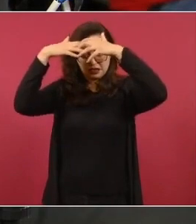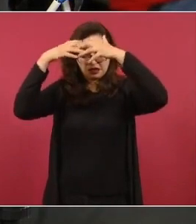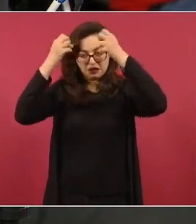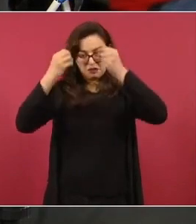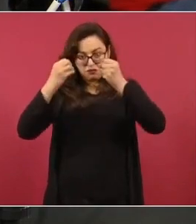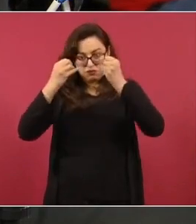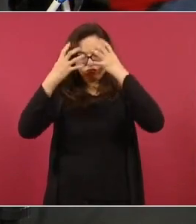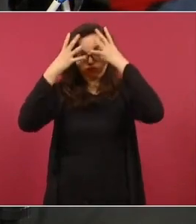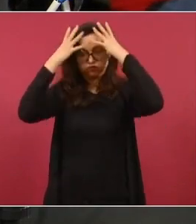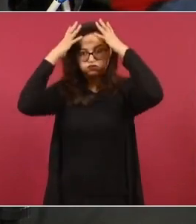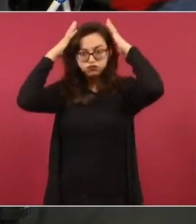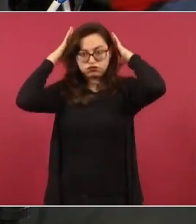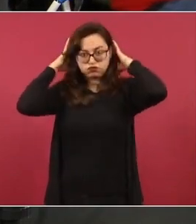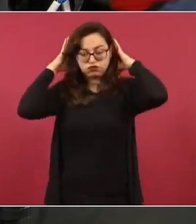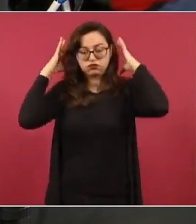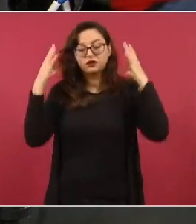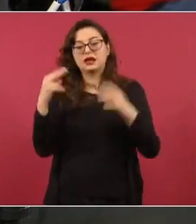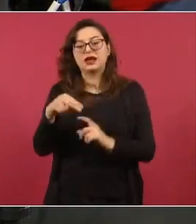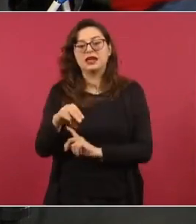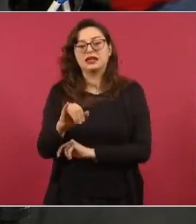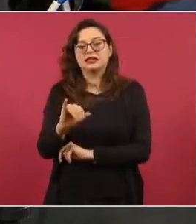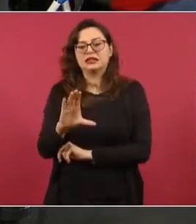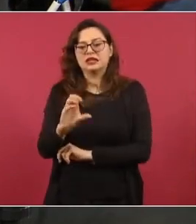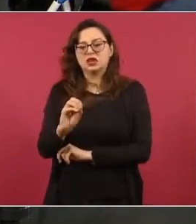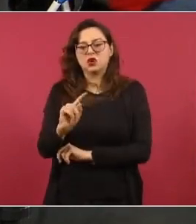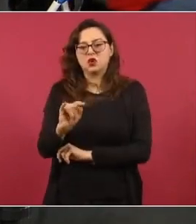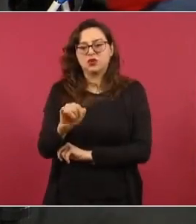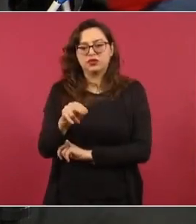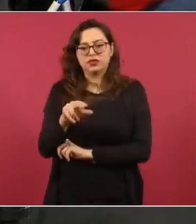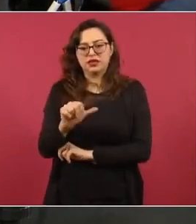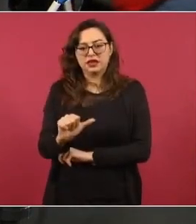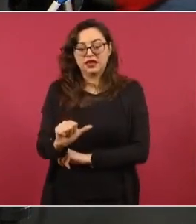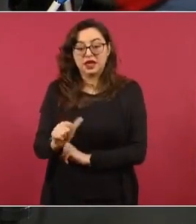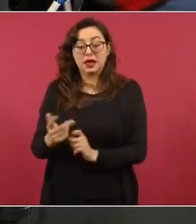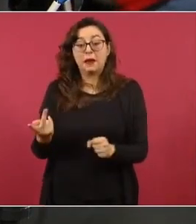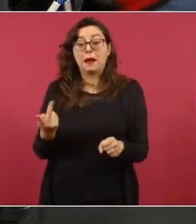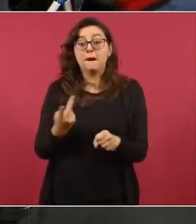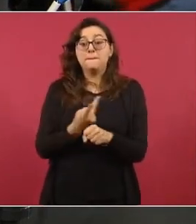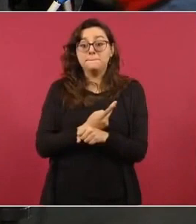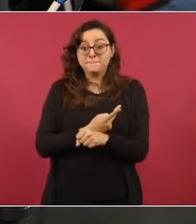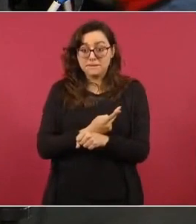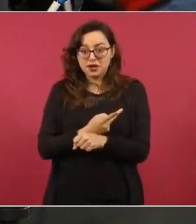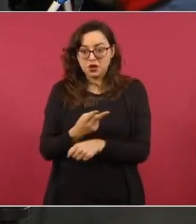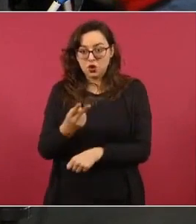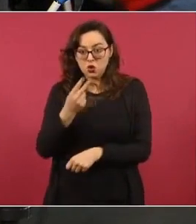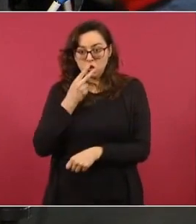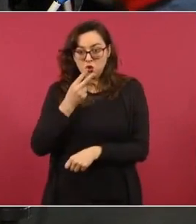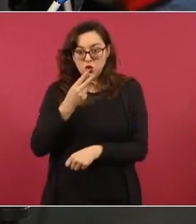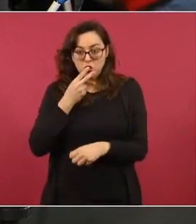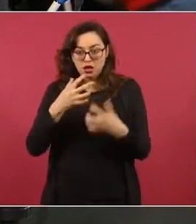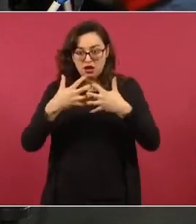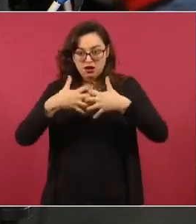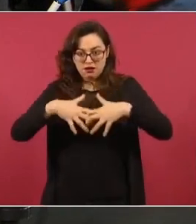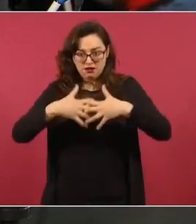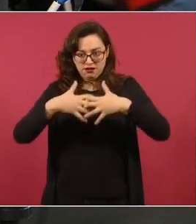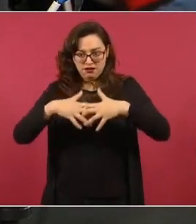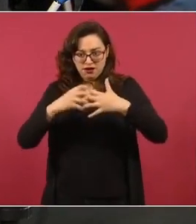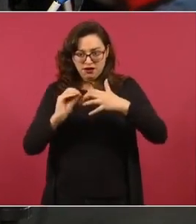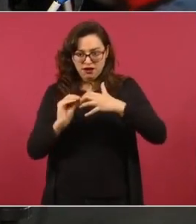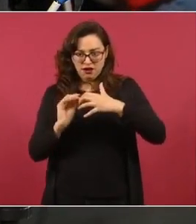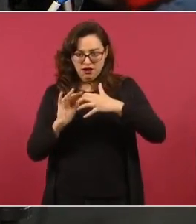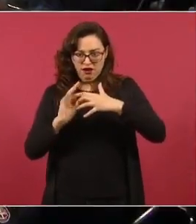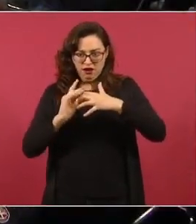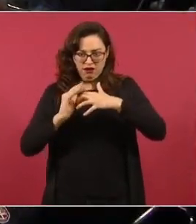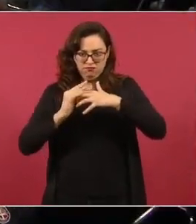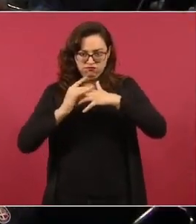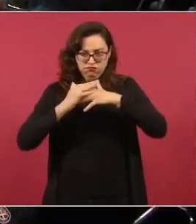al cerebro. Esta estimulación empieza a producir en estos 7 segundos la adicción al cigarrillo.